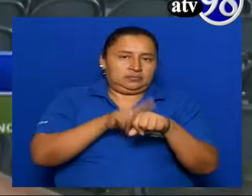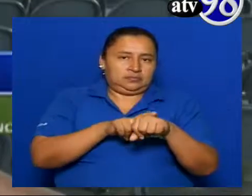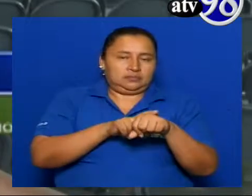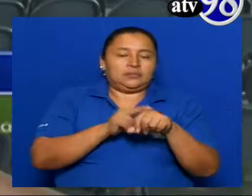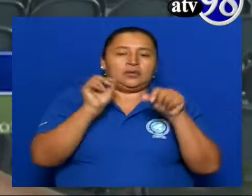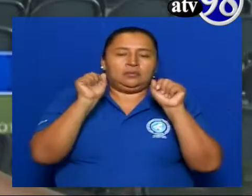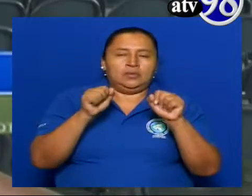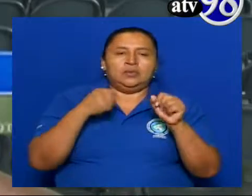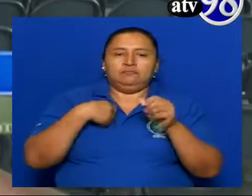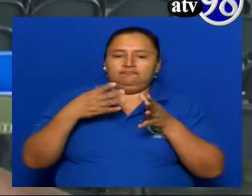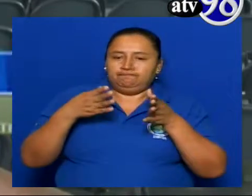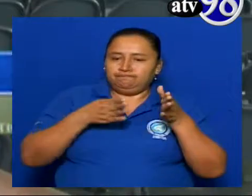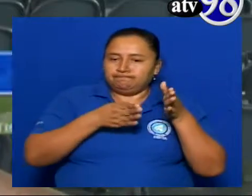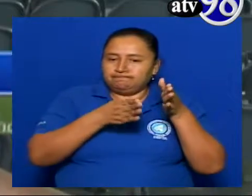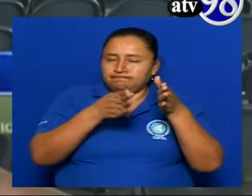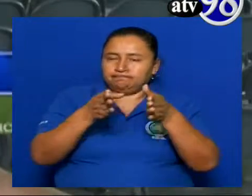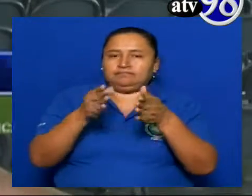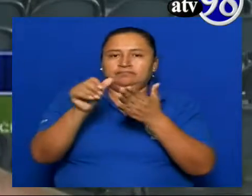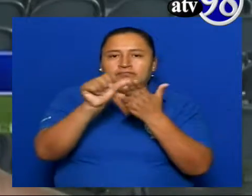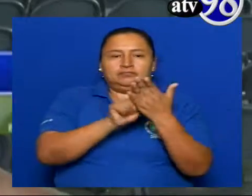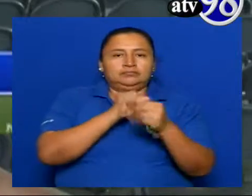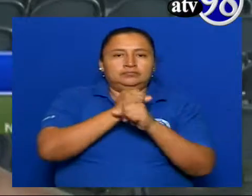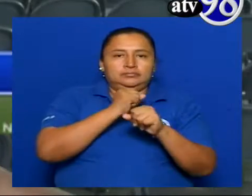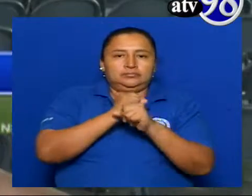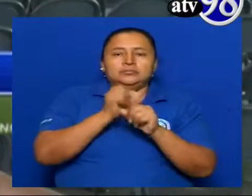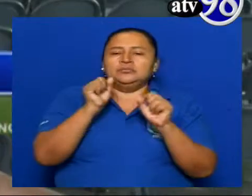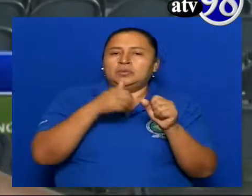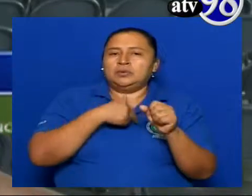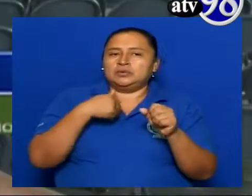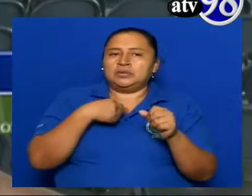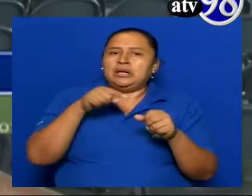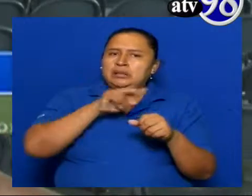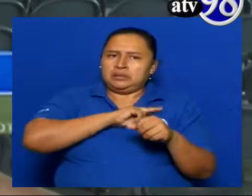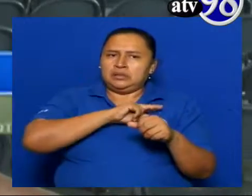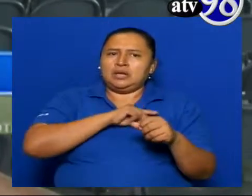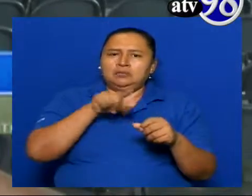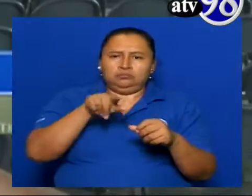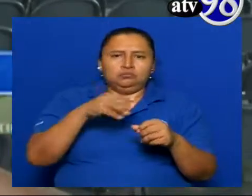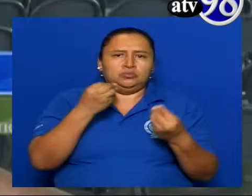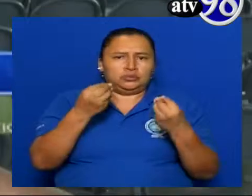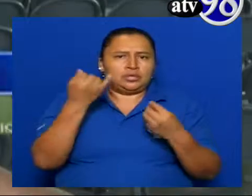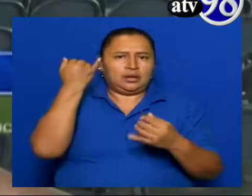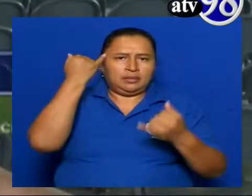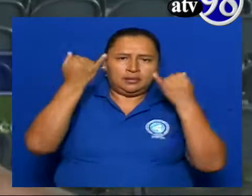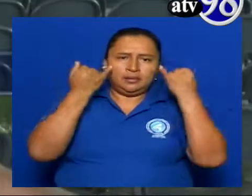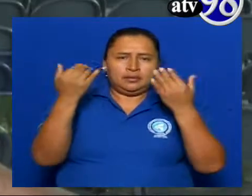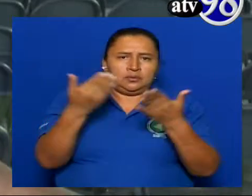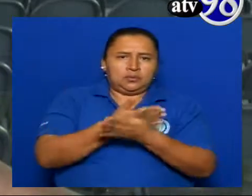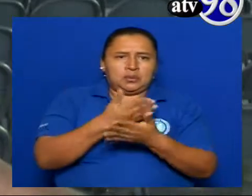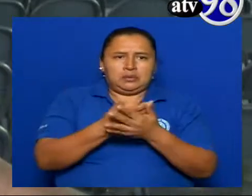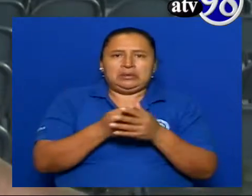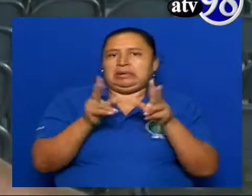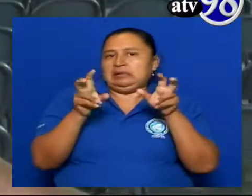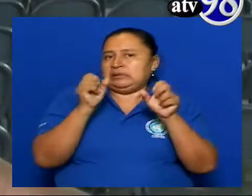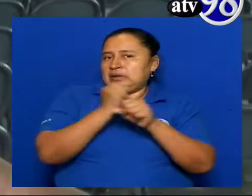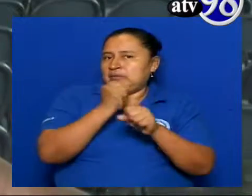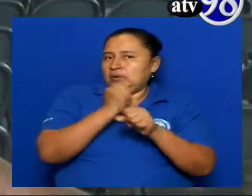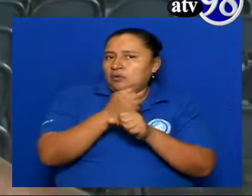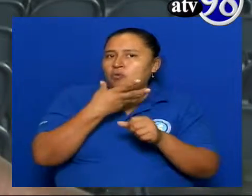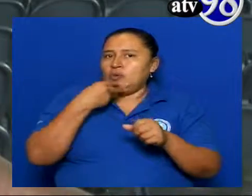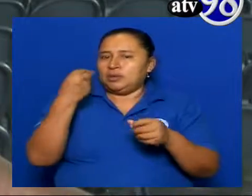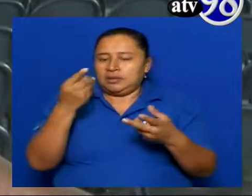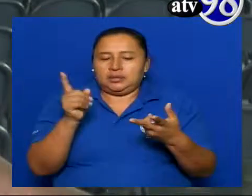vayamos reorientando nuestra agenda de trabajo. Aquí hubieron muchas propuestas sobre el empleo juvenil, sobre